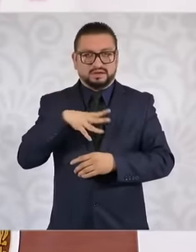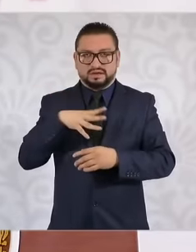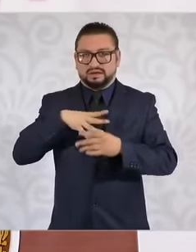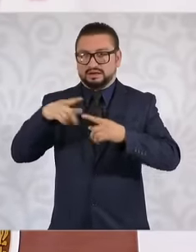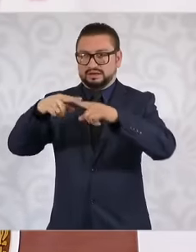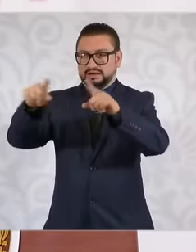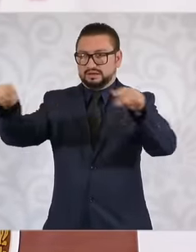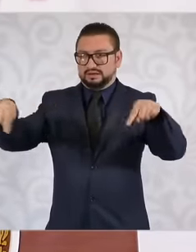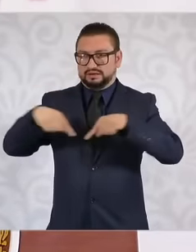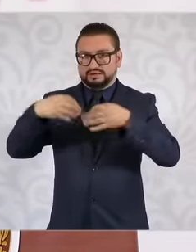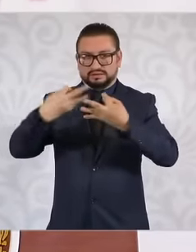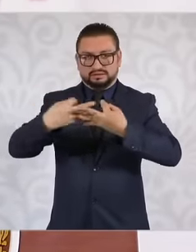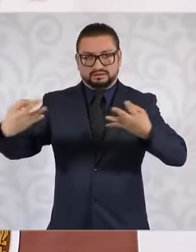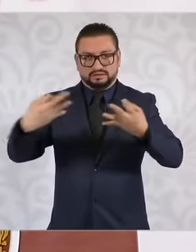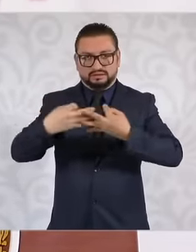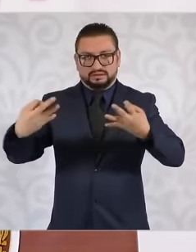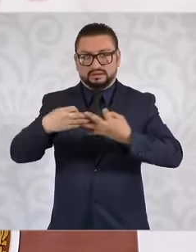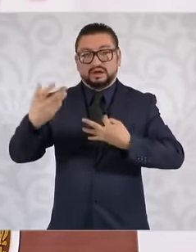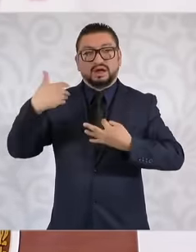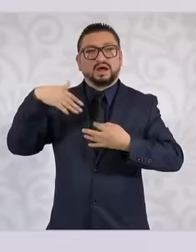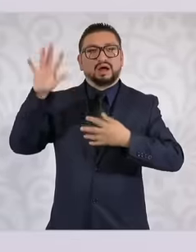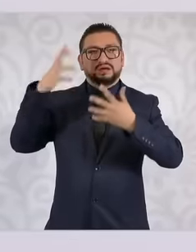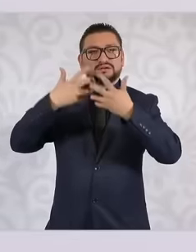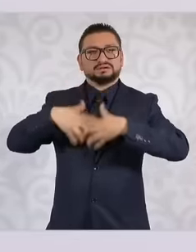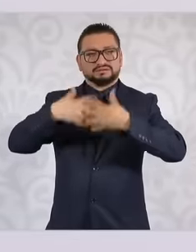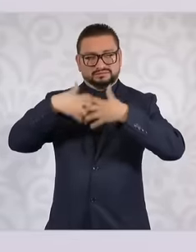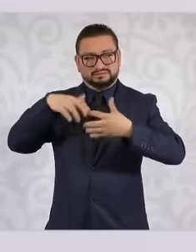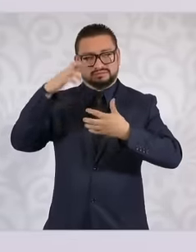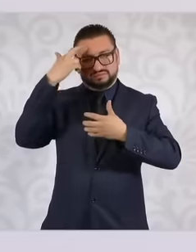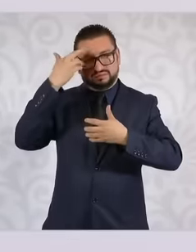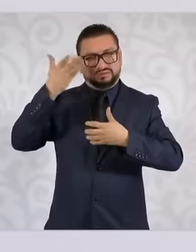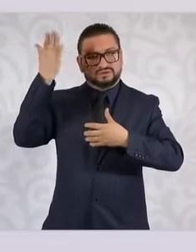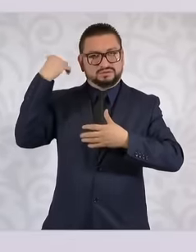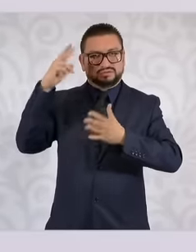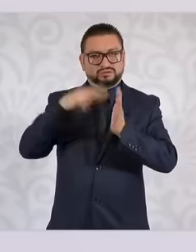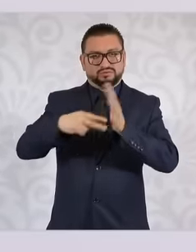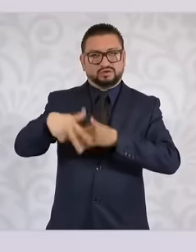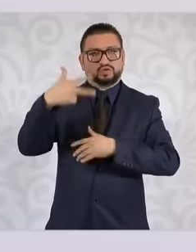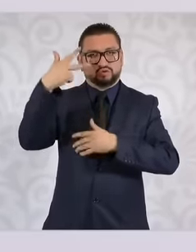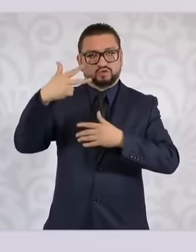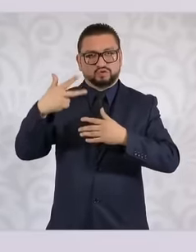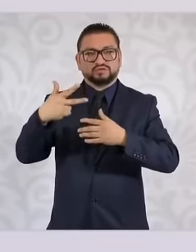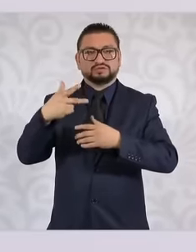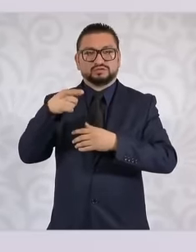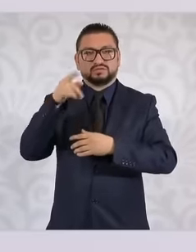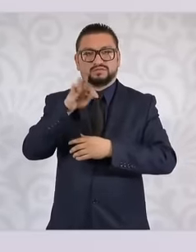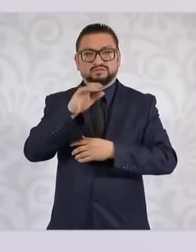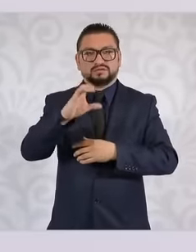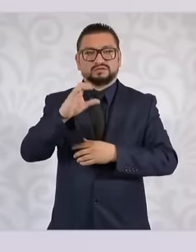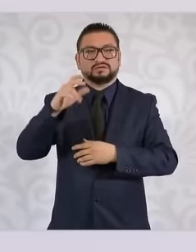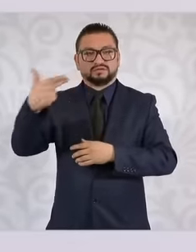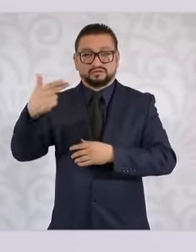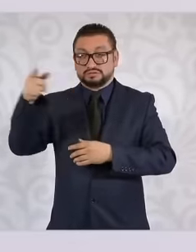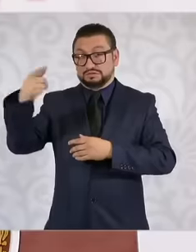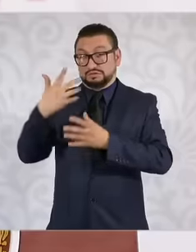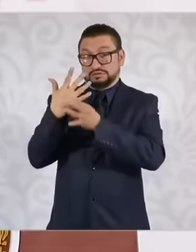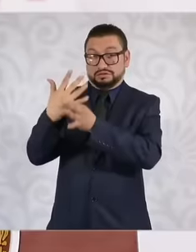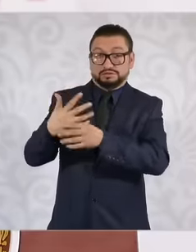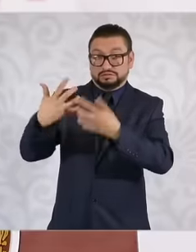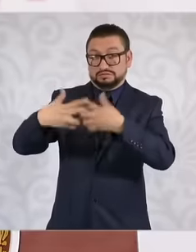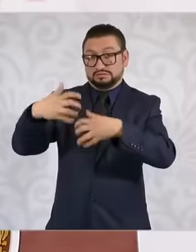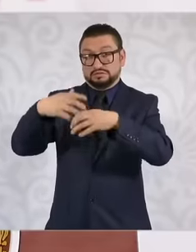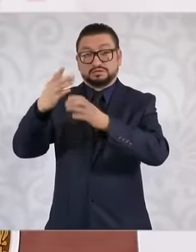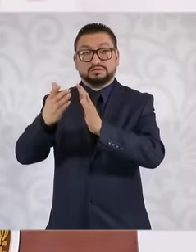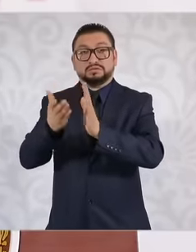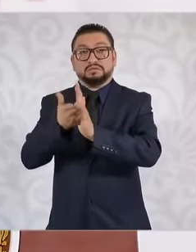terreno que iba a ser una refinería, ¿se acuerdan? En el 2008, Calderón dijo que iba a ser una refinería y no llegó